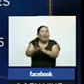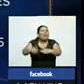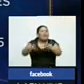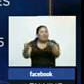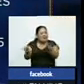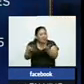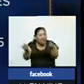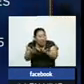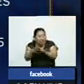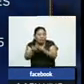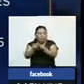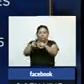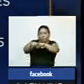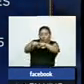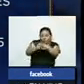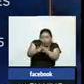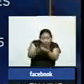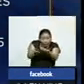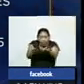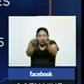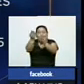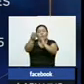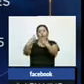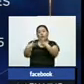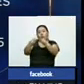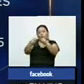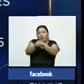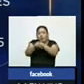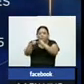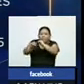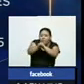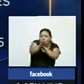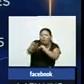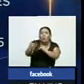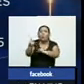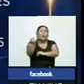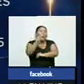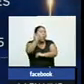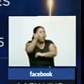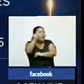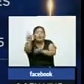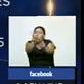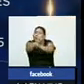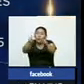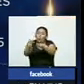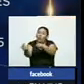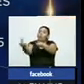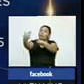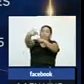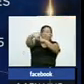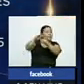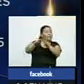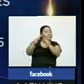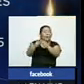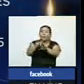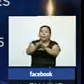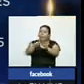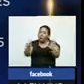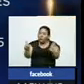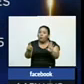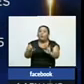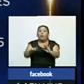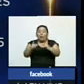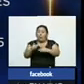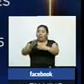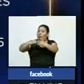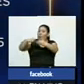pretende reconstruir el tejido social, incidiendo en los jóvenes para que no ingresen a grupos delincuenciales. Dentro